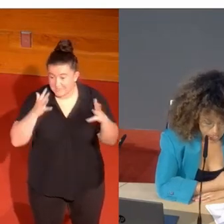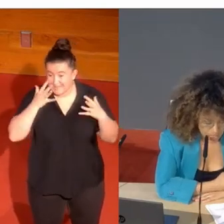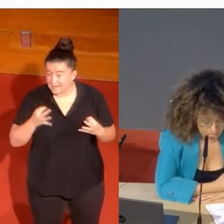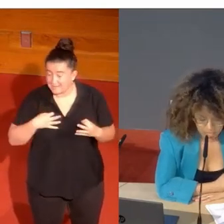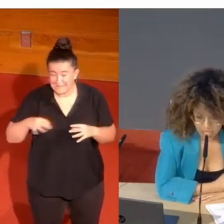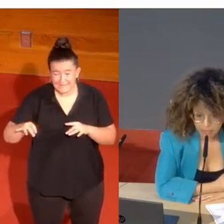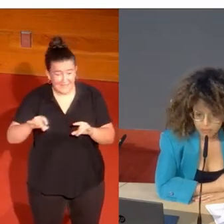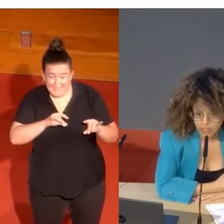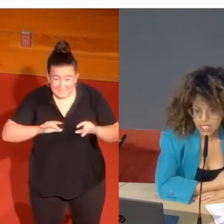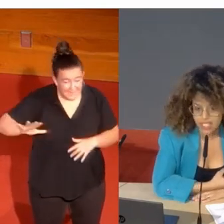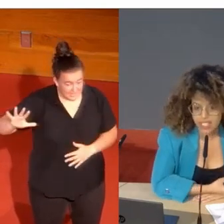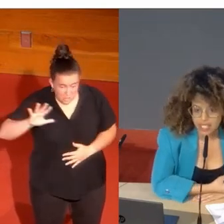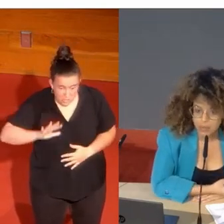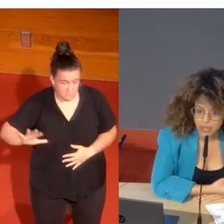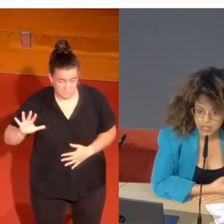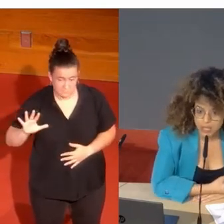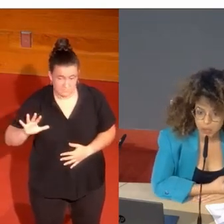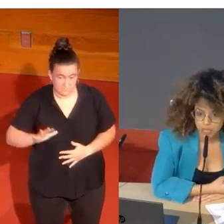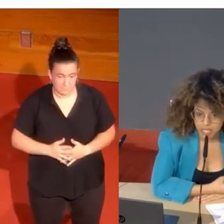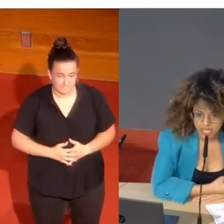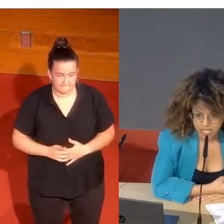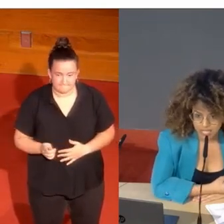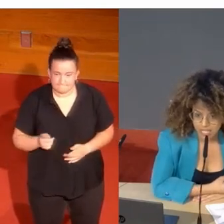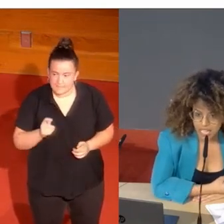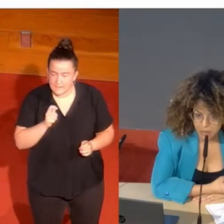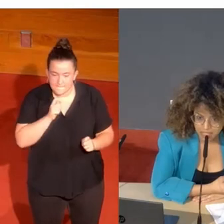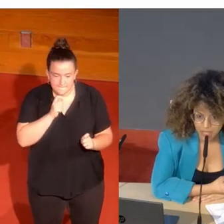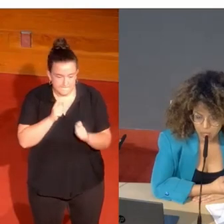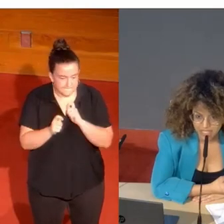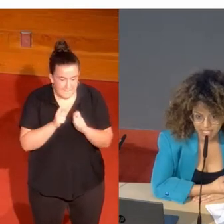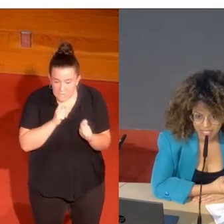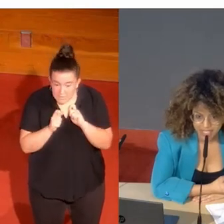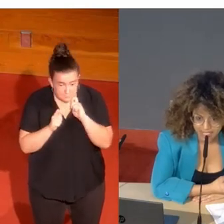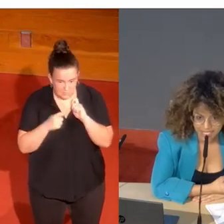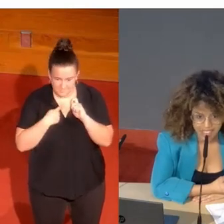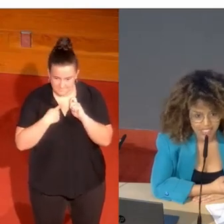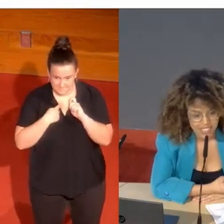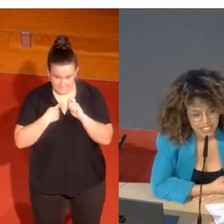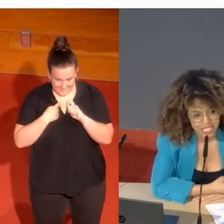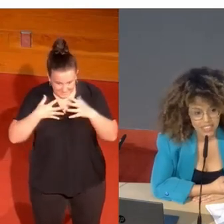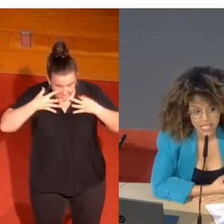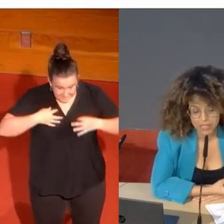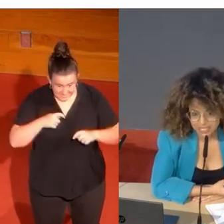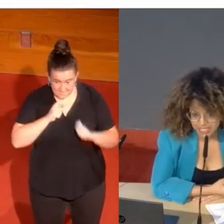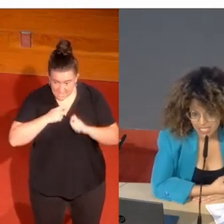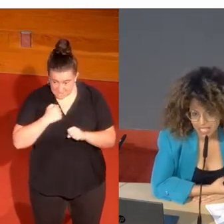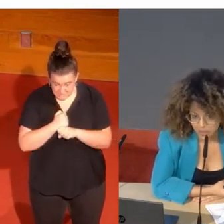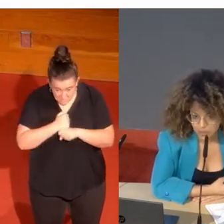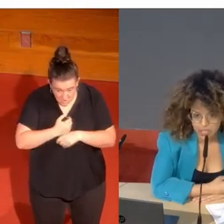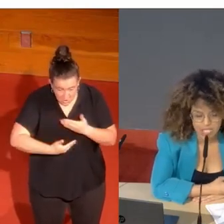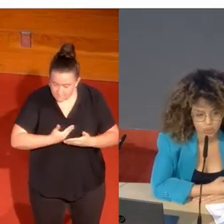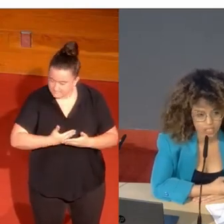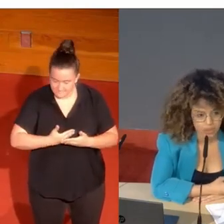regiones eh donde ejercer el periodismo Es realmente una tarea titánica desgraciadamente